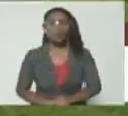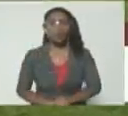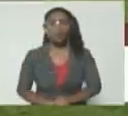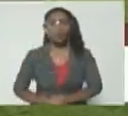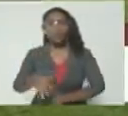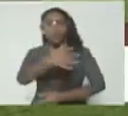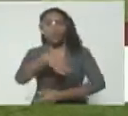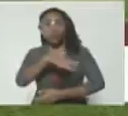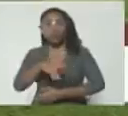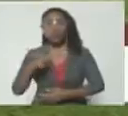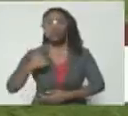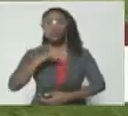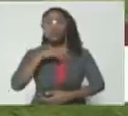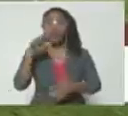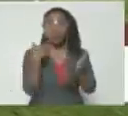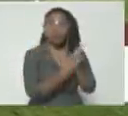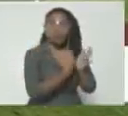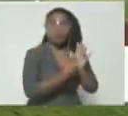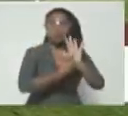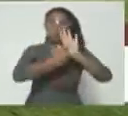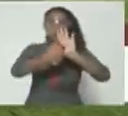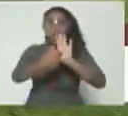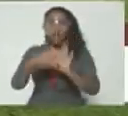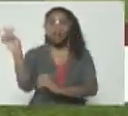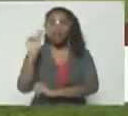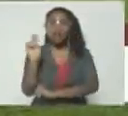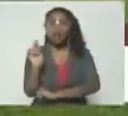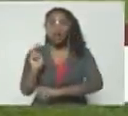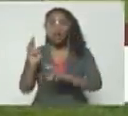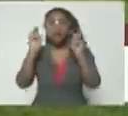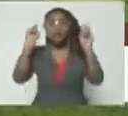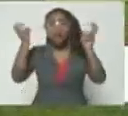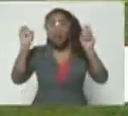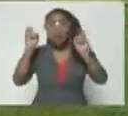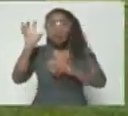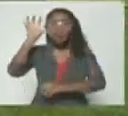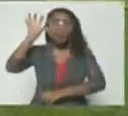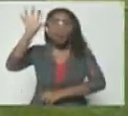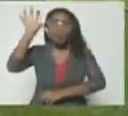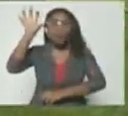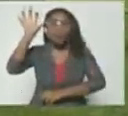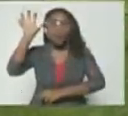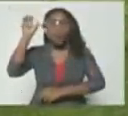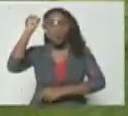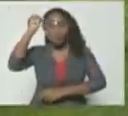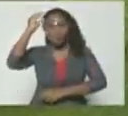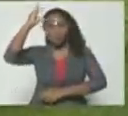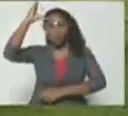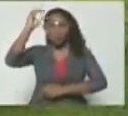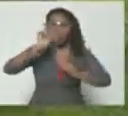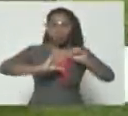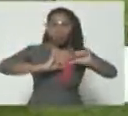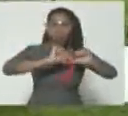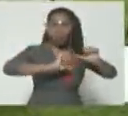donde vamos a mostrar cómo Venezuela, con su marca país, con su capacidad